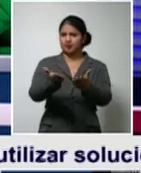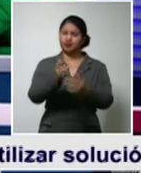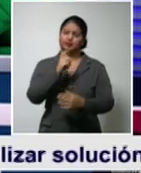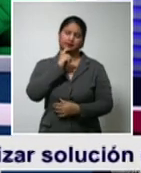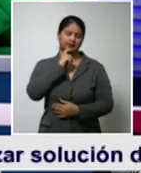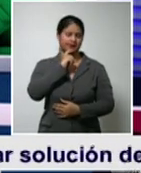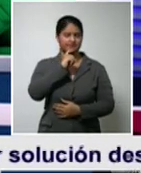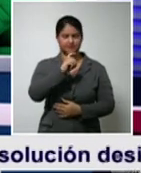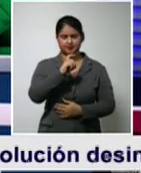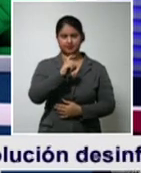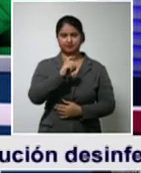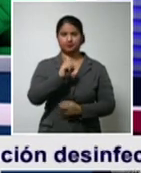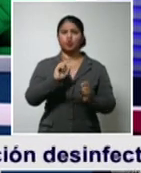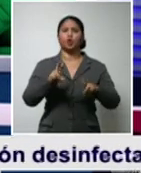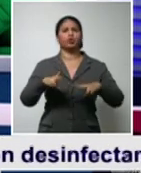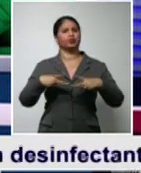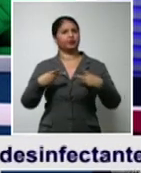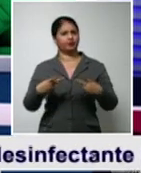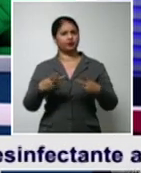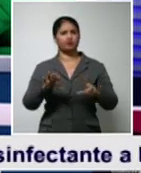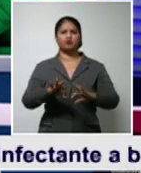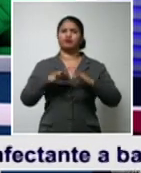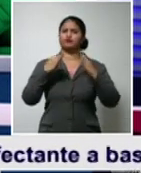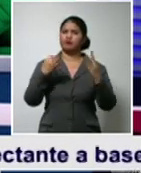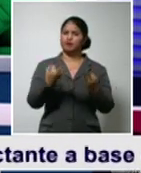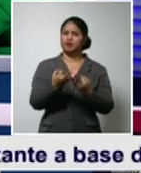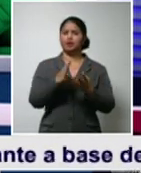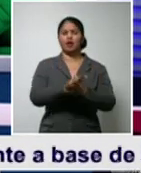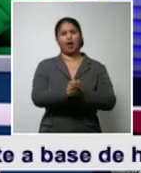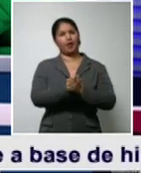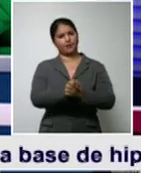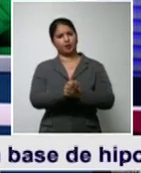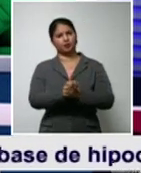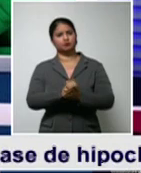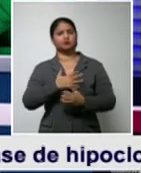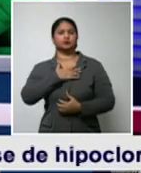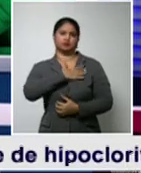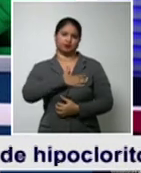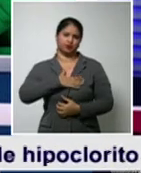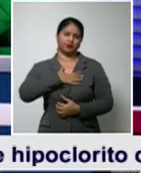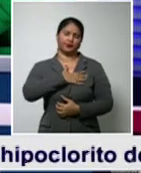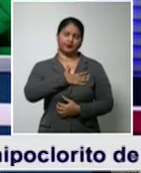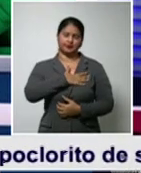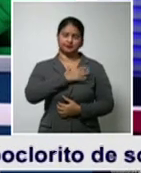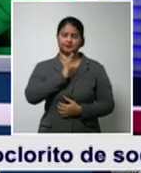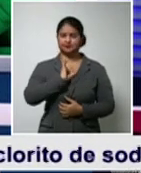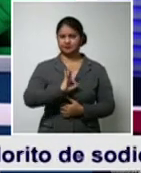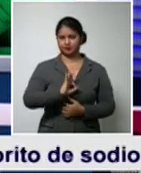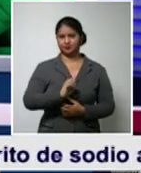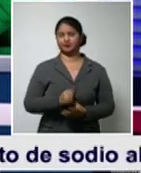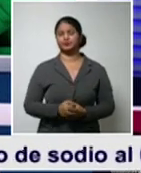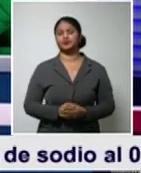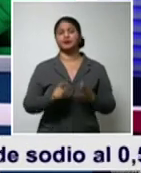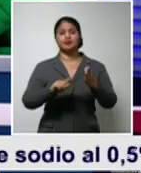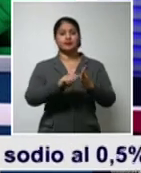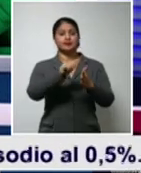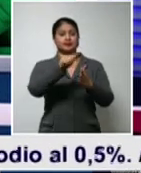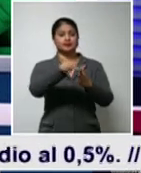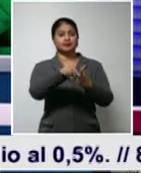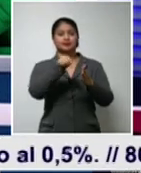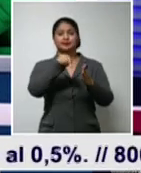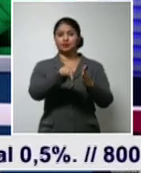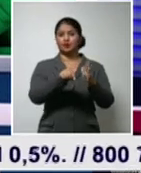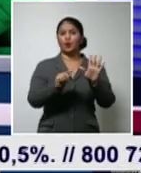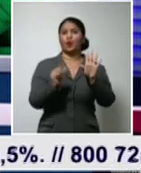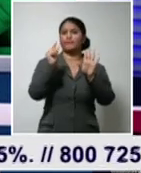recuperación. Lamentamos mucho realmente el fallecimiento de estas 5 personas con COVID en el